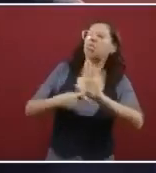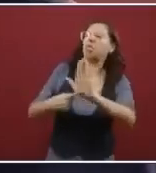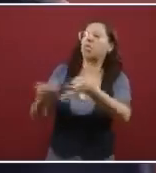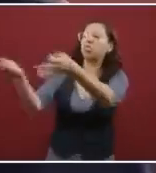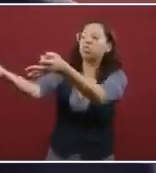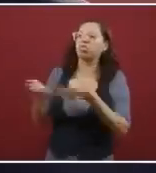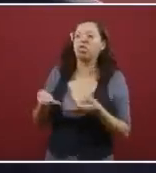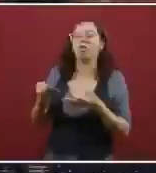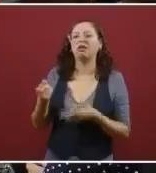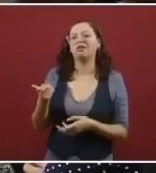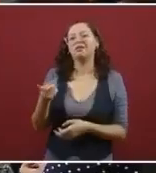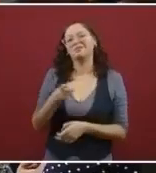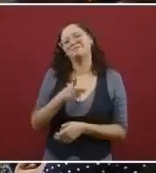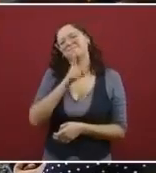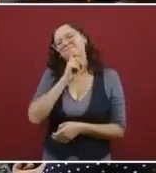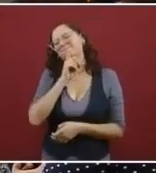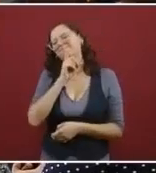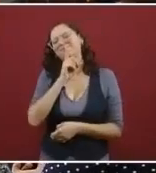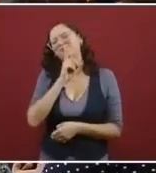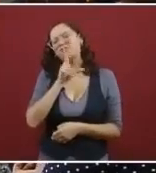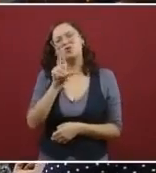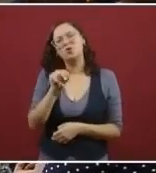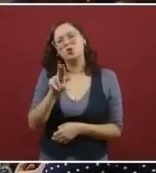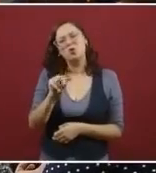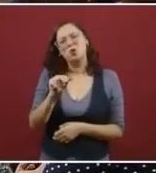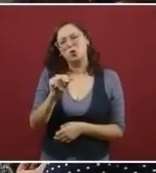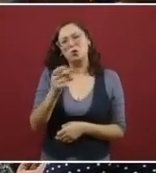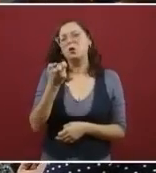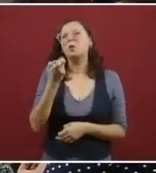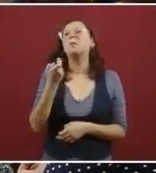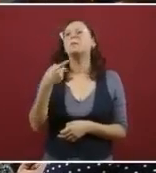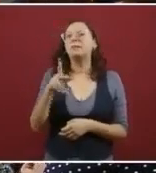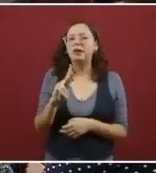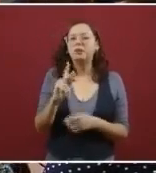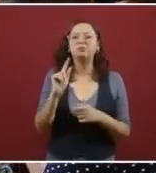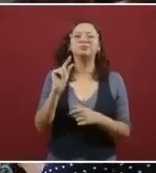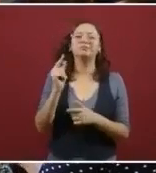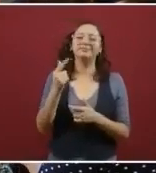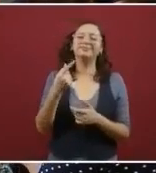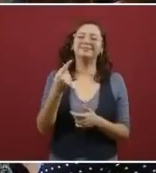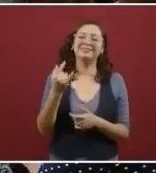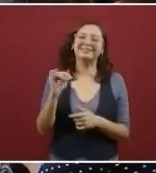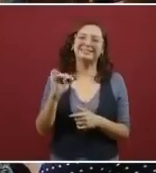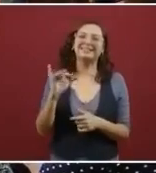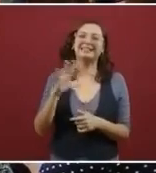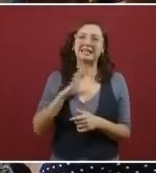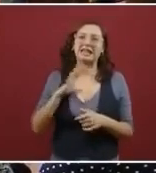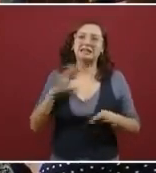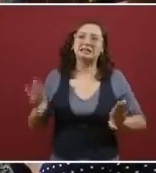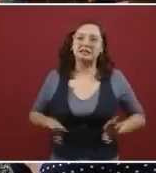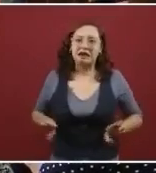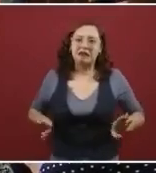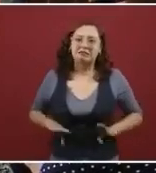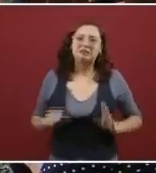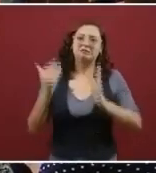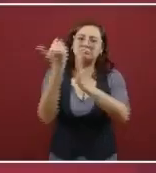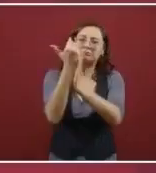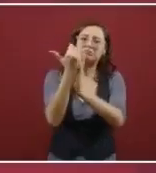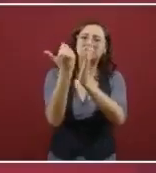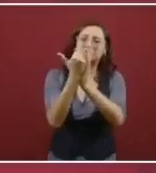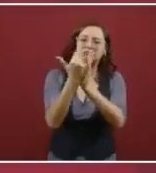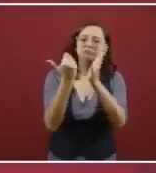No es por ahí. Pero bueno, son los criterios que tienen que ir definiendo, afinando. Yo